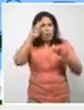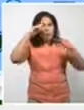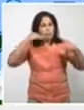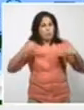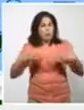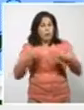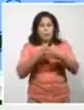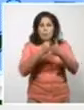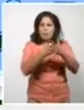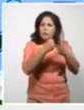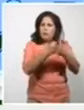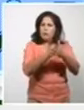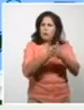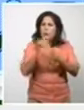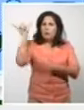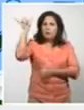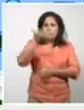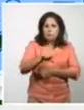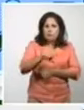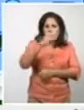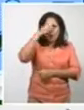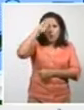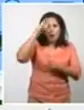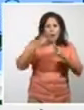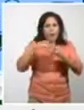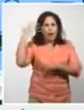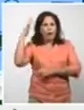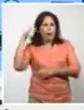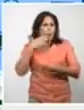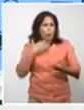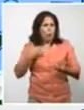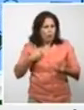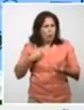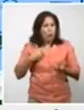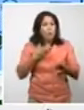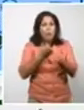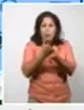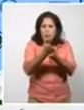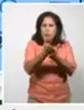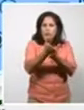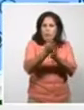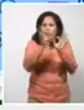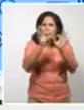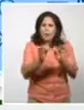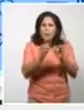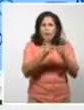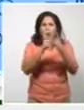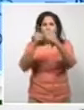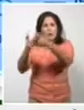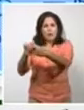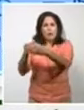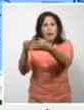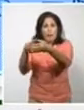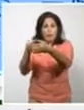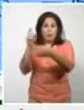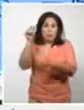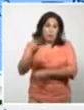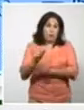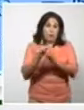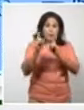la entrada de viajeros, cubanos y extranjeros al país? ¿Se mantendría el mismo protocolo de aislamiento hasta para los que vienen a hacer